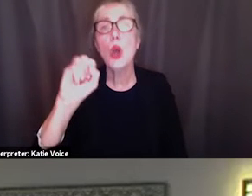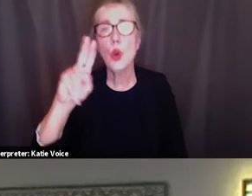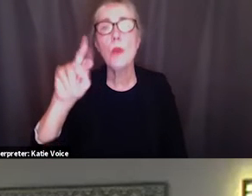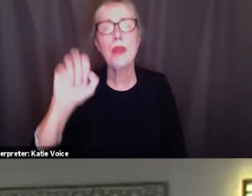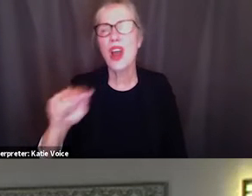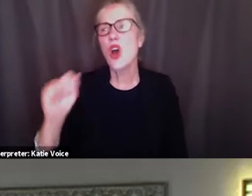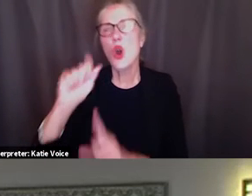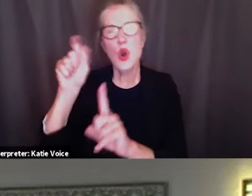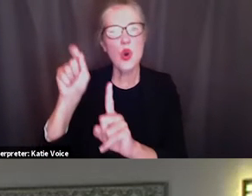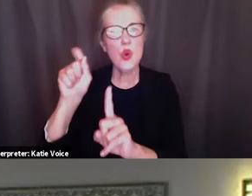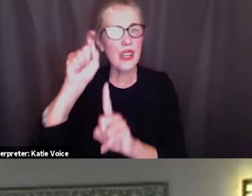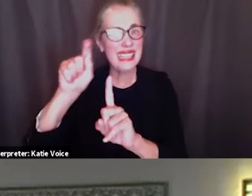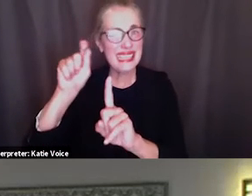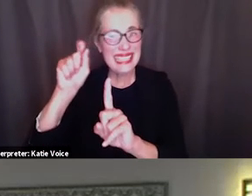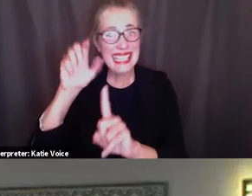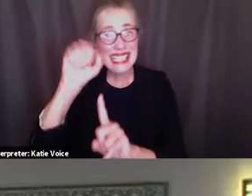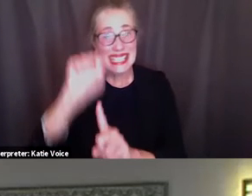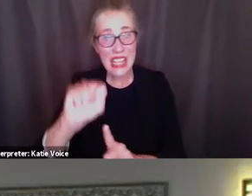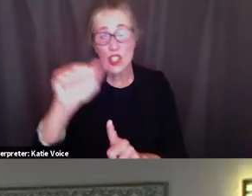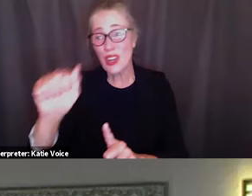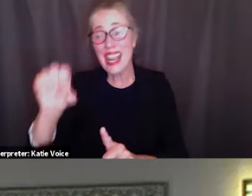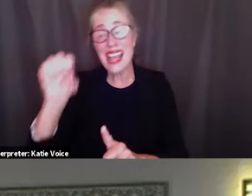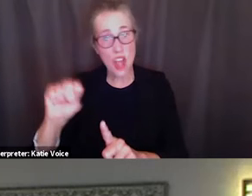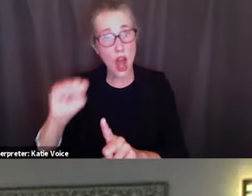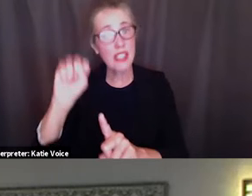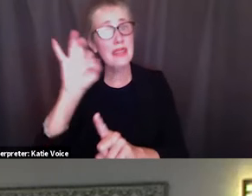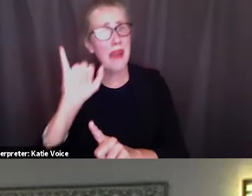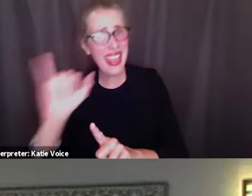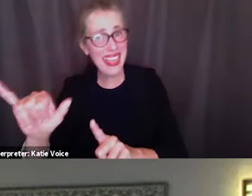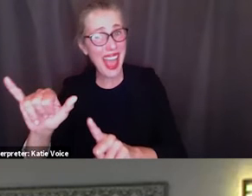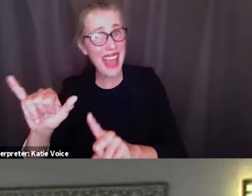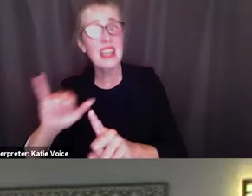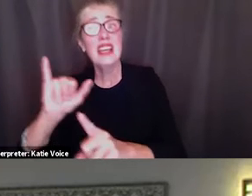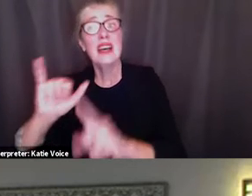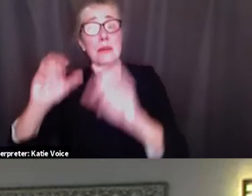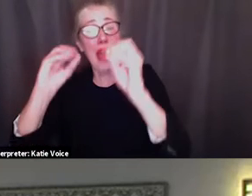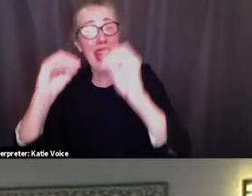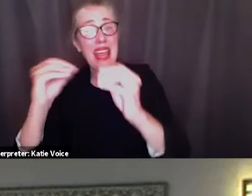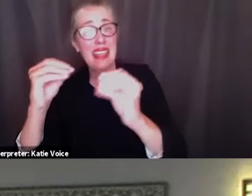aquellas personas que fueron acosadas en Roosevelt, por ejemplo.